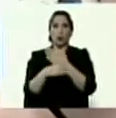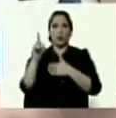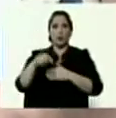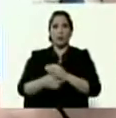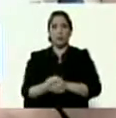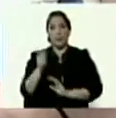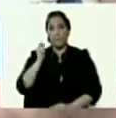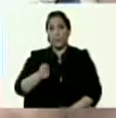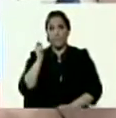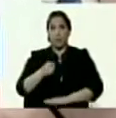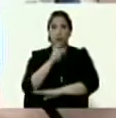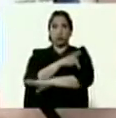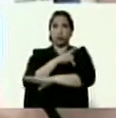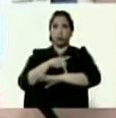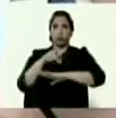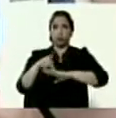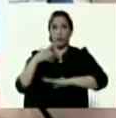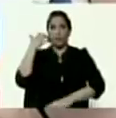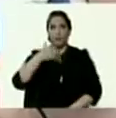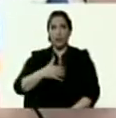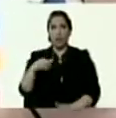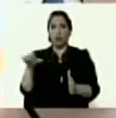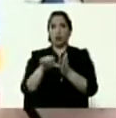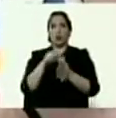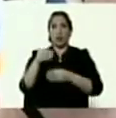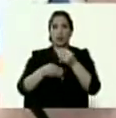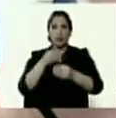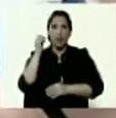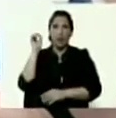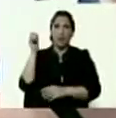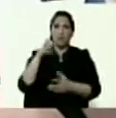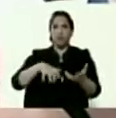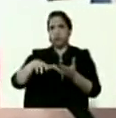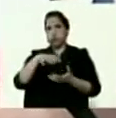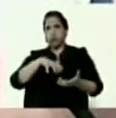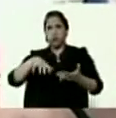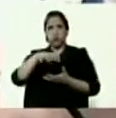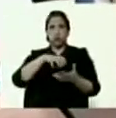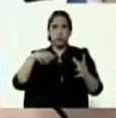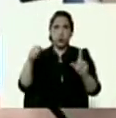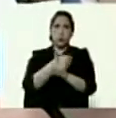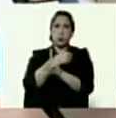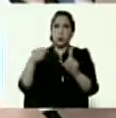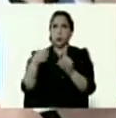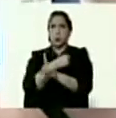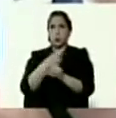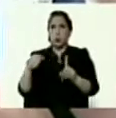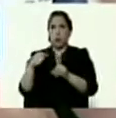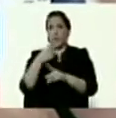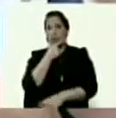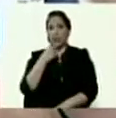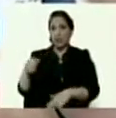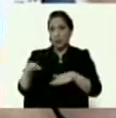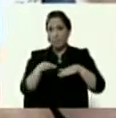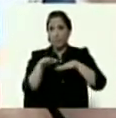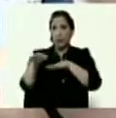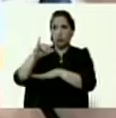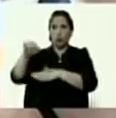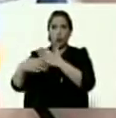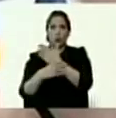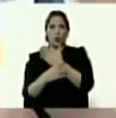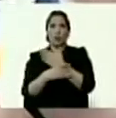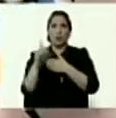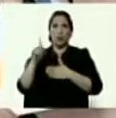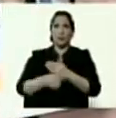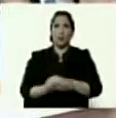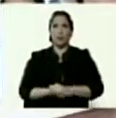de la parroquia Evia La Fría, donde también se iban a generar disturbios para el paso, para facilitar el paso de Juan Guaidó. El prefecto de Evia La